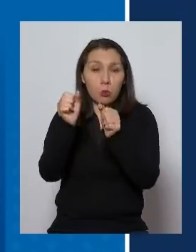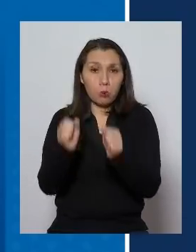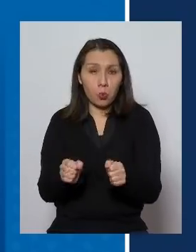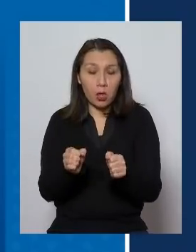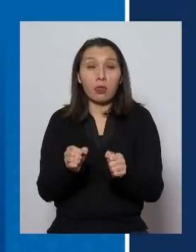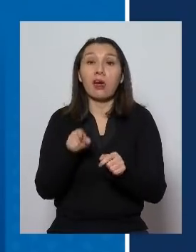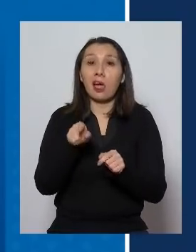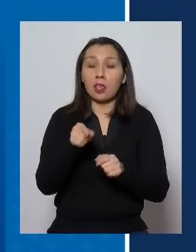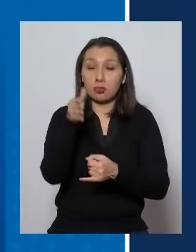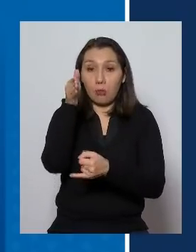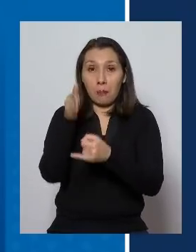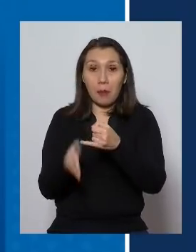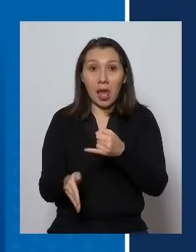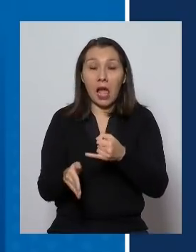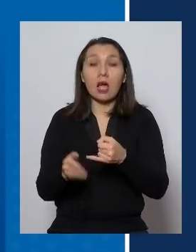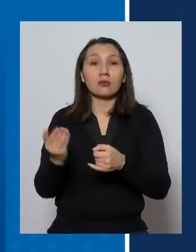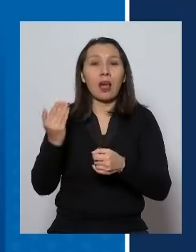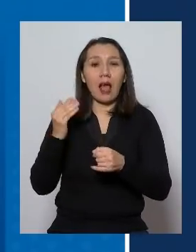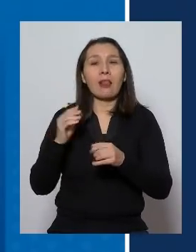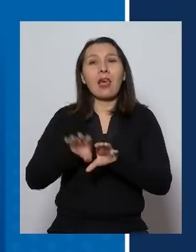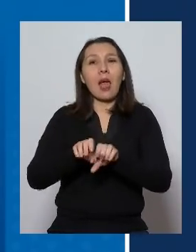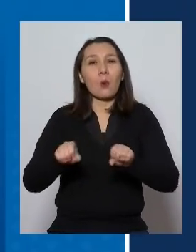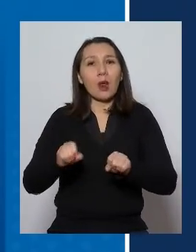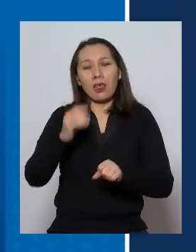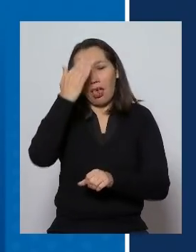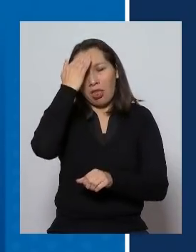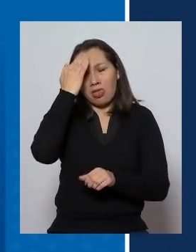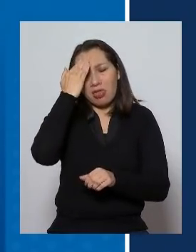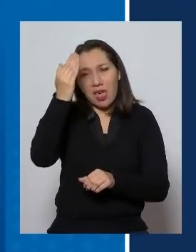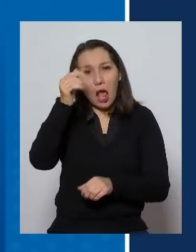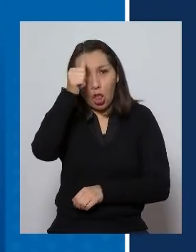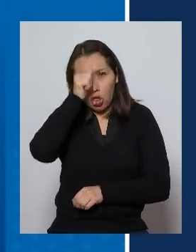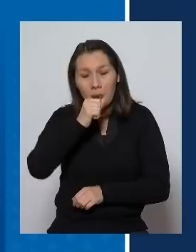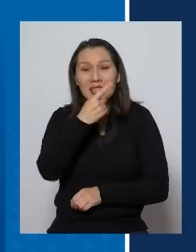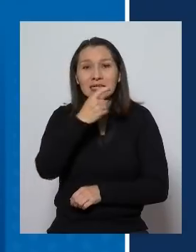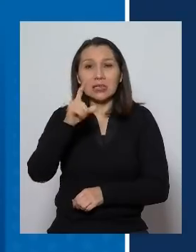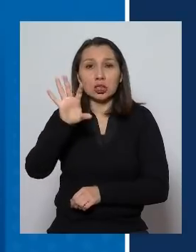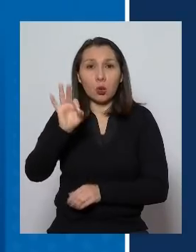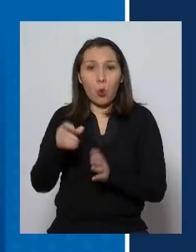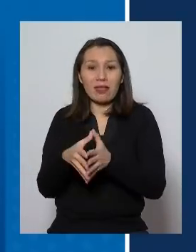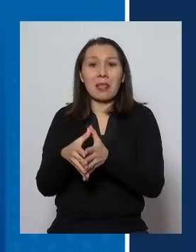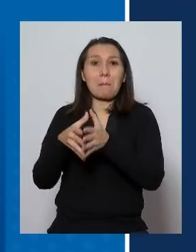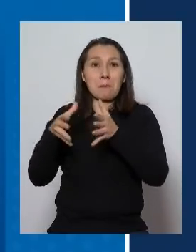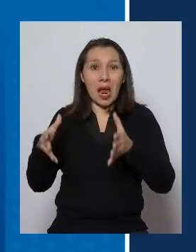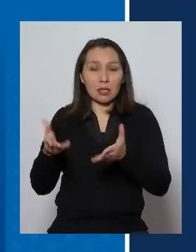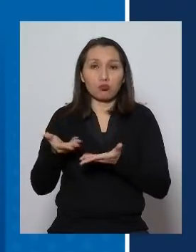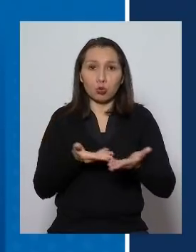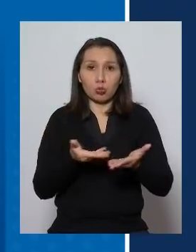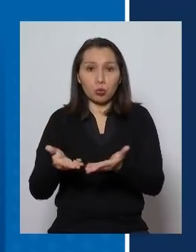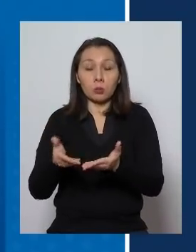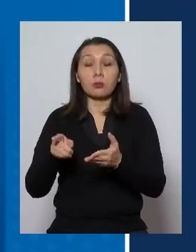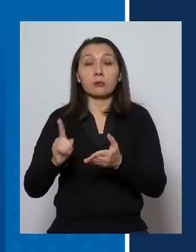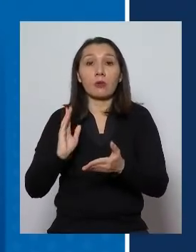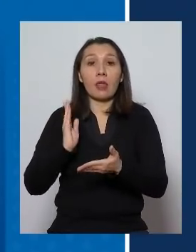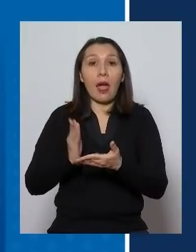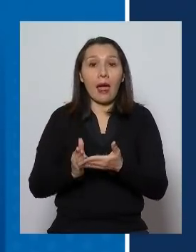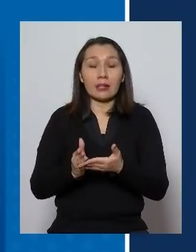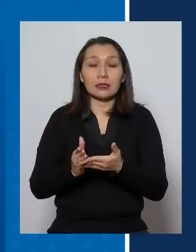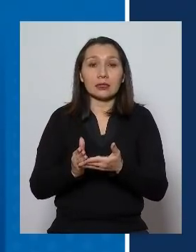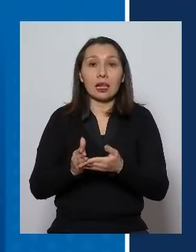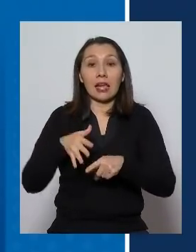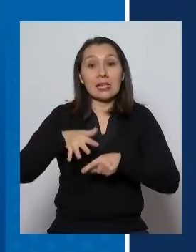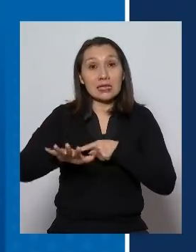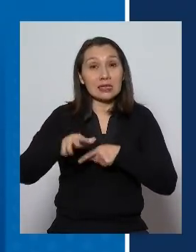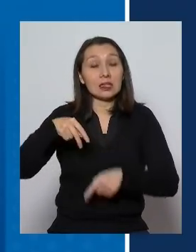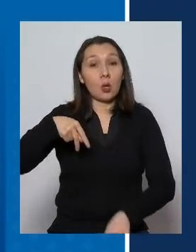recuerdo, tiene un plazo preliminar el día domingo de llegar a las 150 camas disponibles y al día